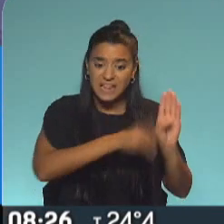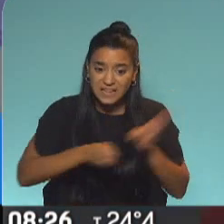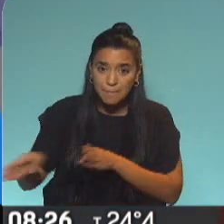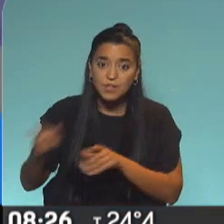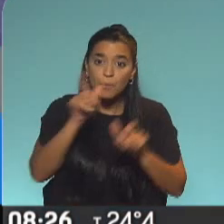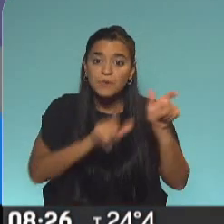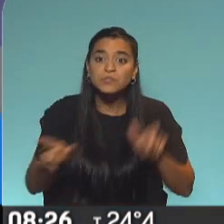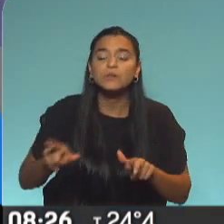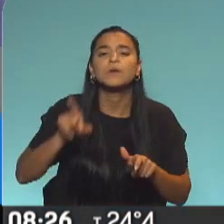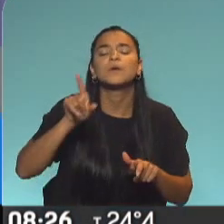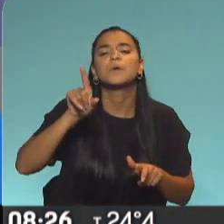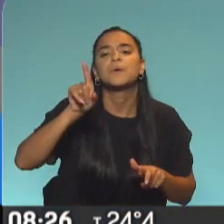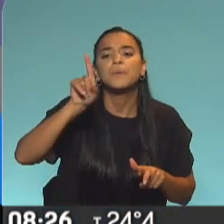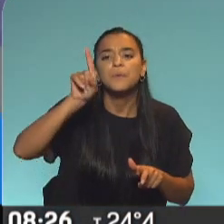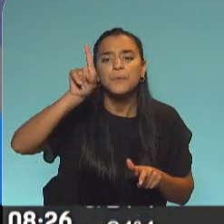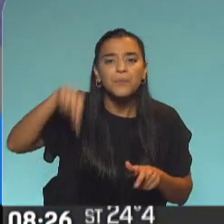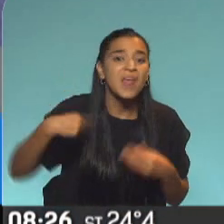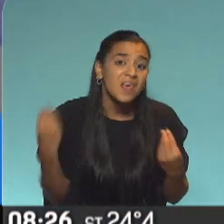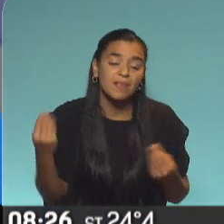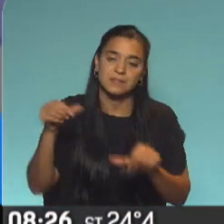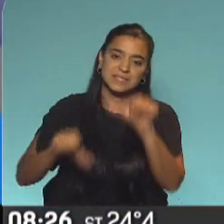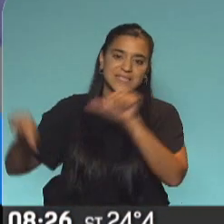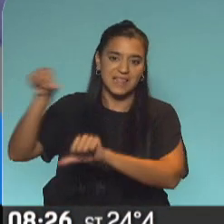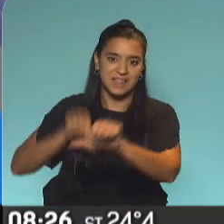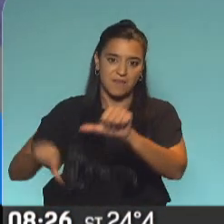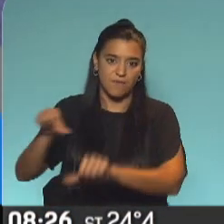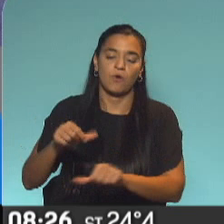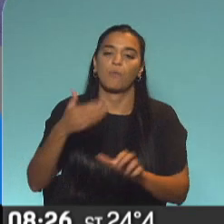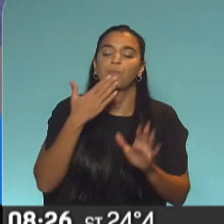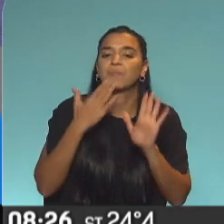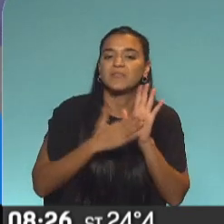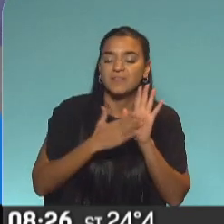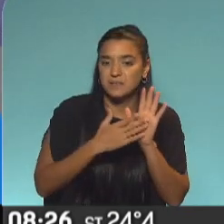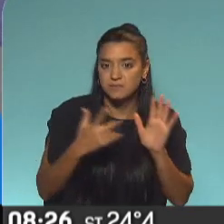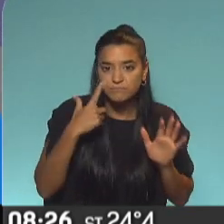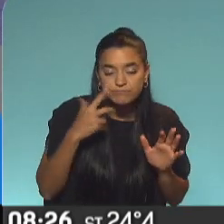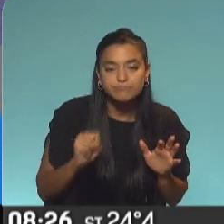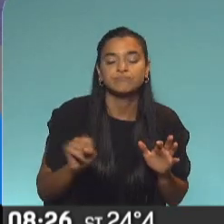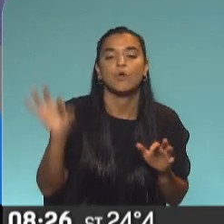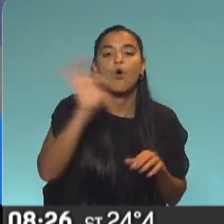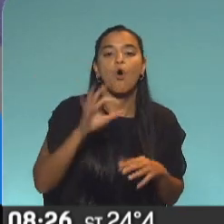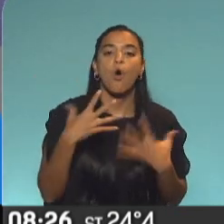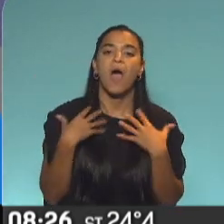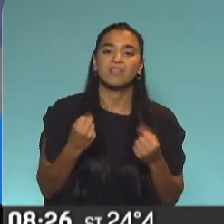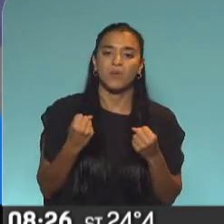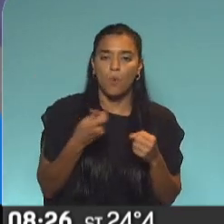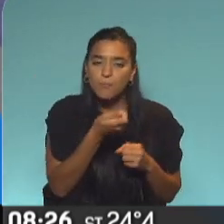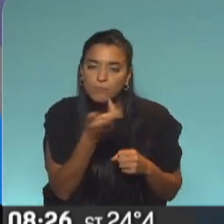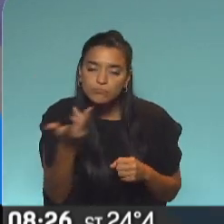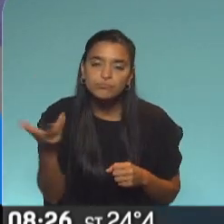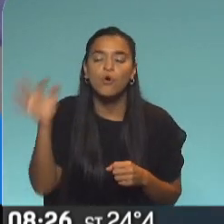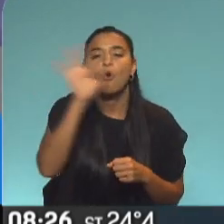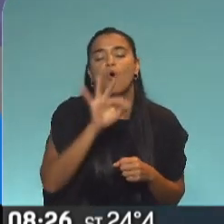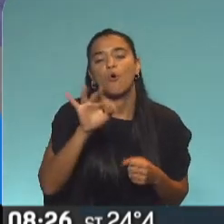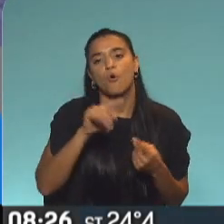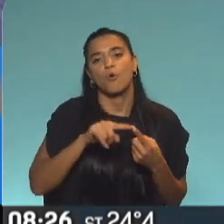vinieron desde el ámbito científico, desde los test de detección, test de medición de anticuerpos. Se